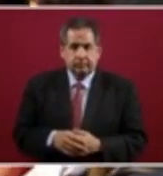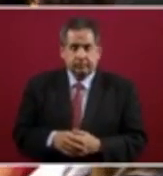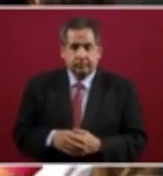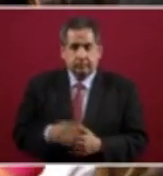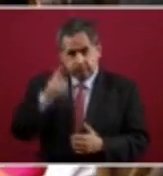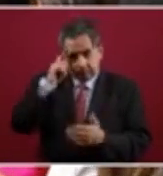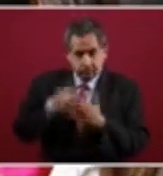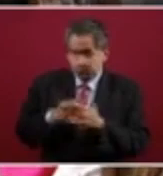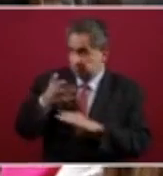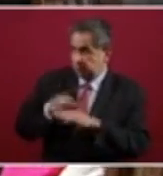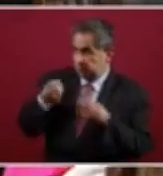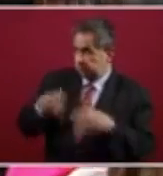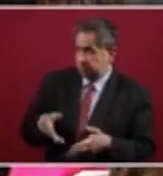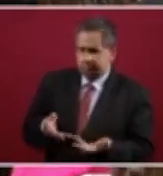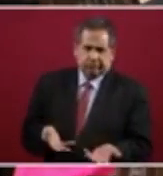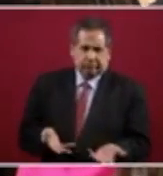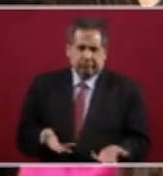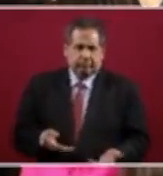afecte,